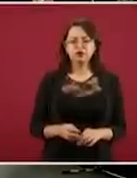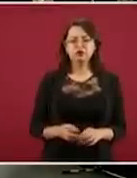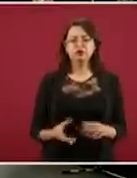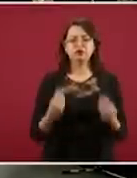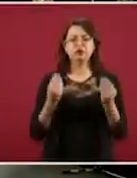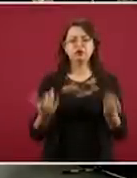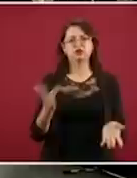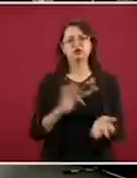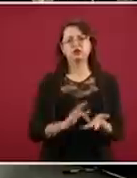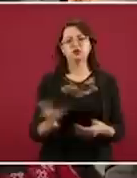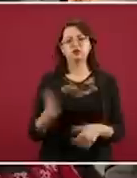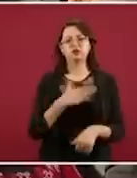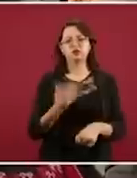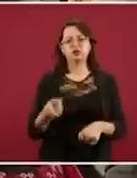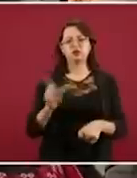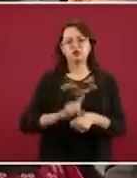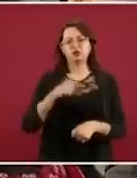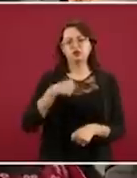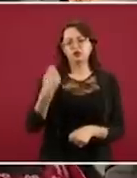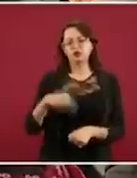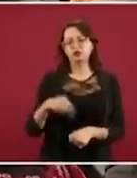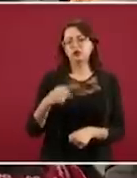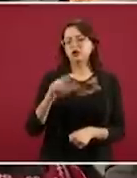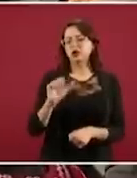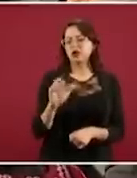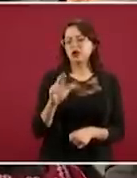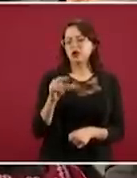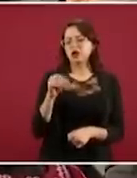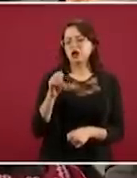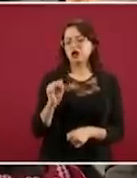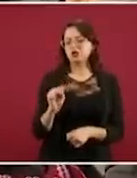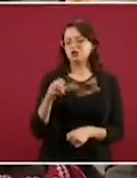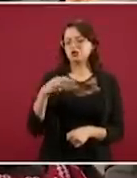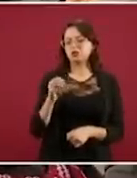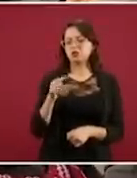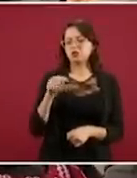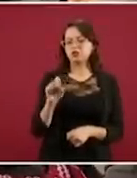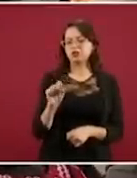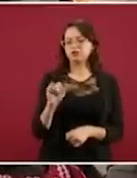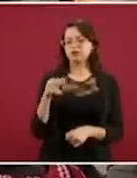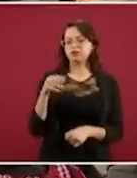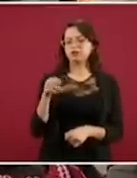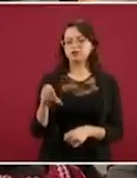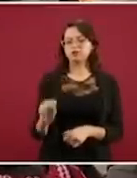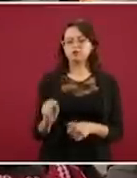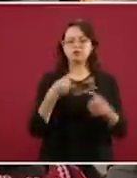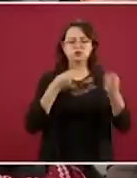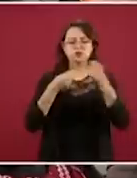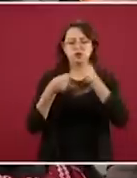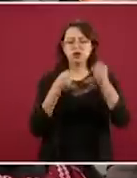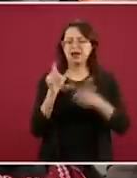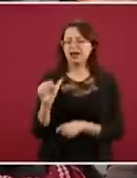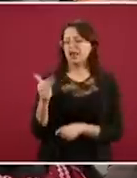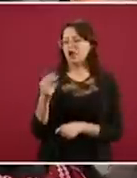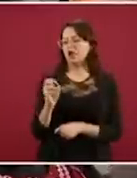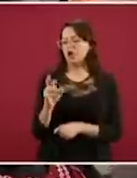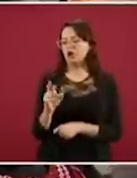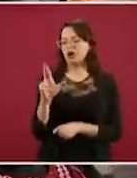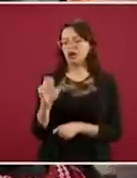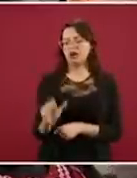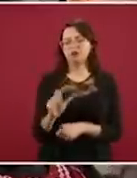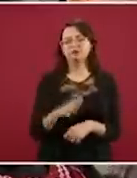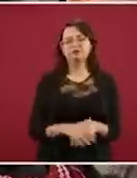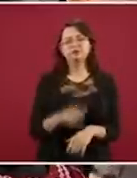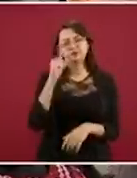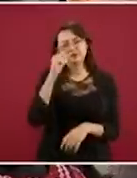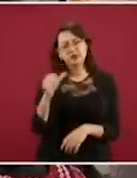Muchas gracias, buenos días, Carlos Montesinos de la Hoguera. Señor presidente, ayer el Senado nombró a Margarita